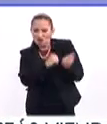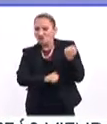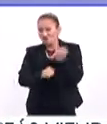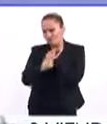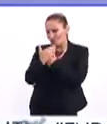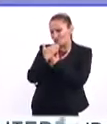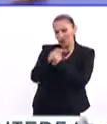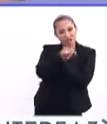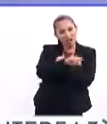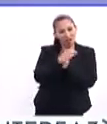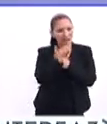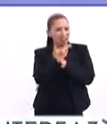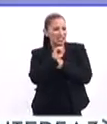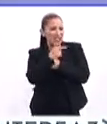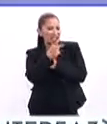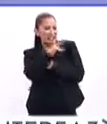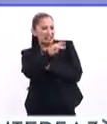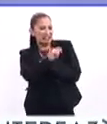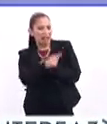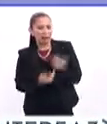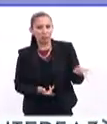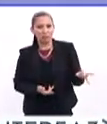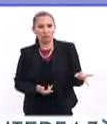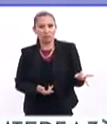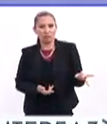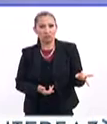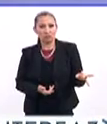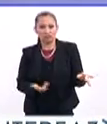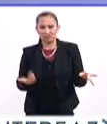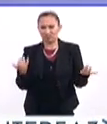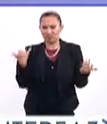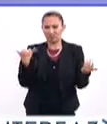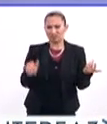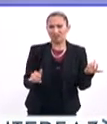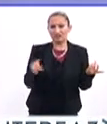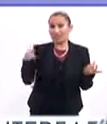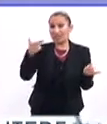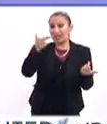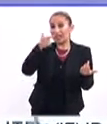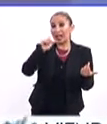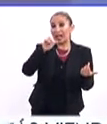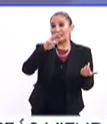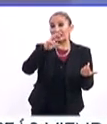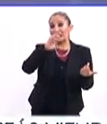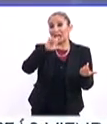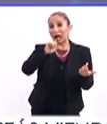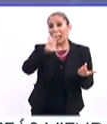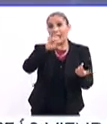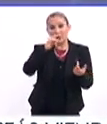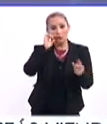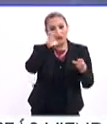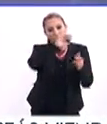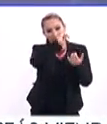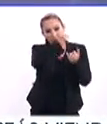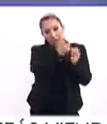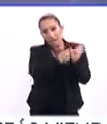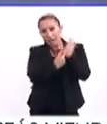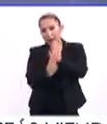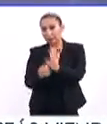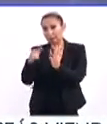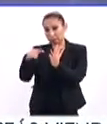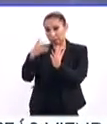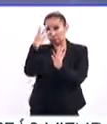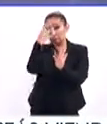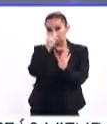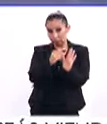bien. Eres una changuita, ay, ve con la changuita, acércate. Y García Cabral simplemente recoge esa imagen, nos la pone y es muy,